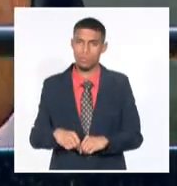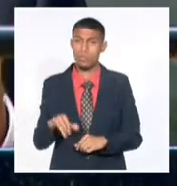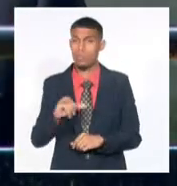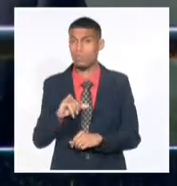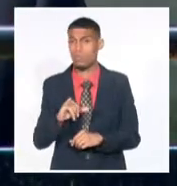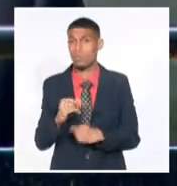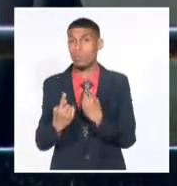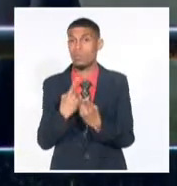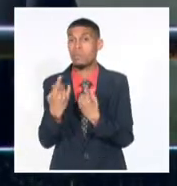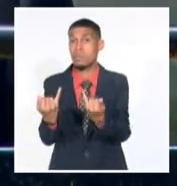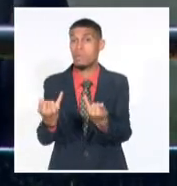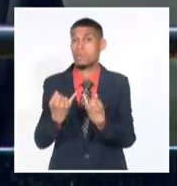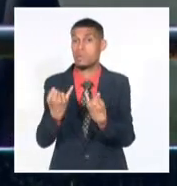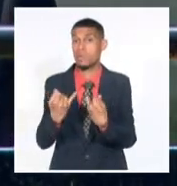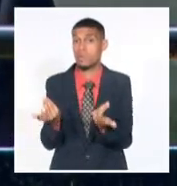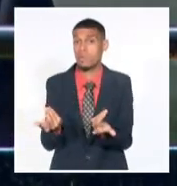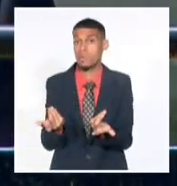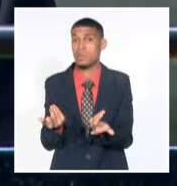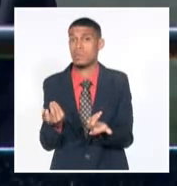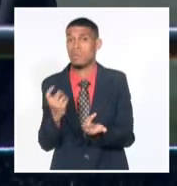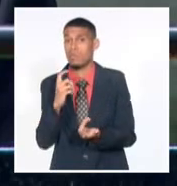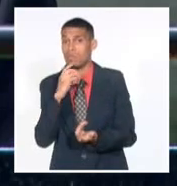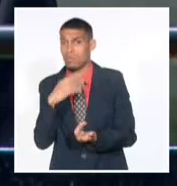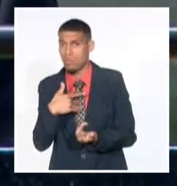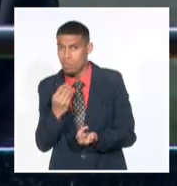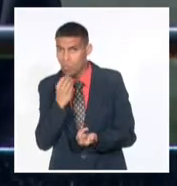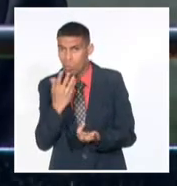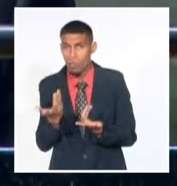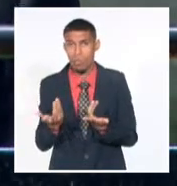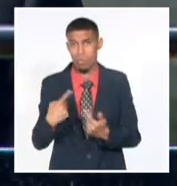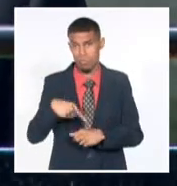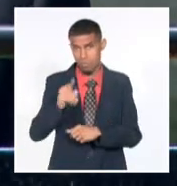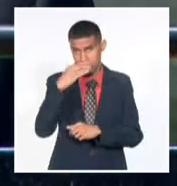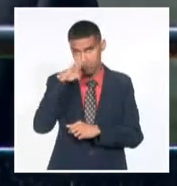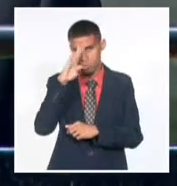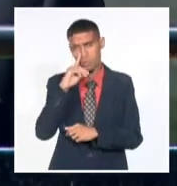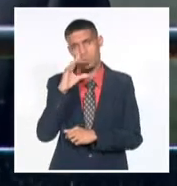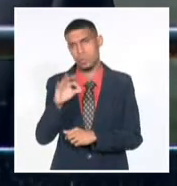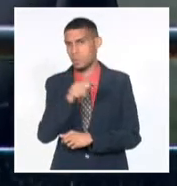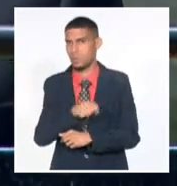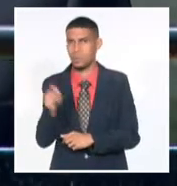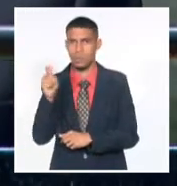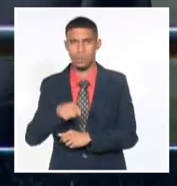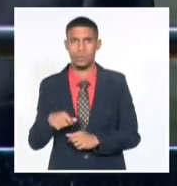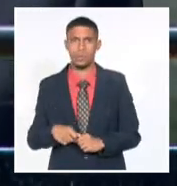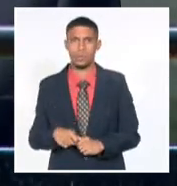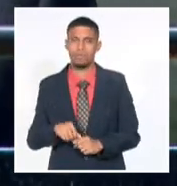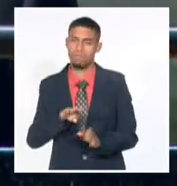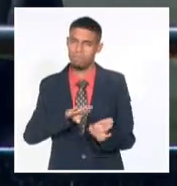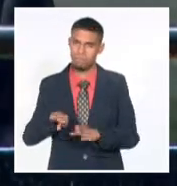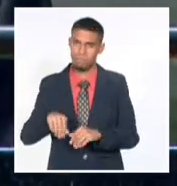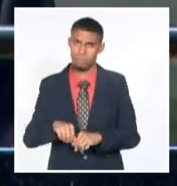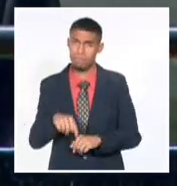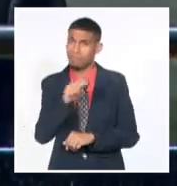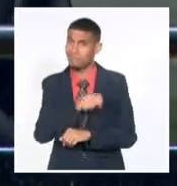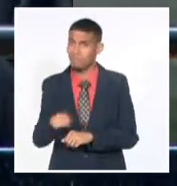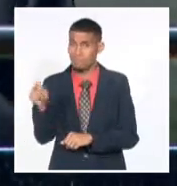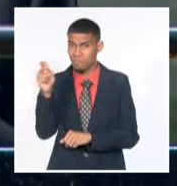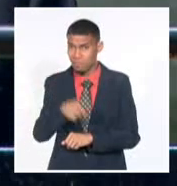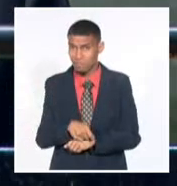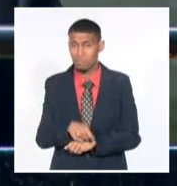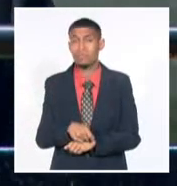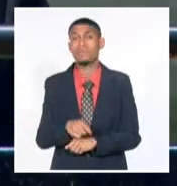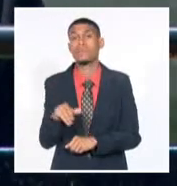y de formarse su propia opinión. También discrimina, intimida